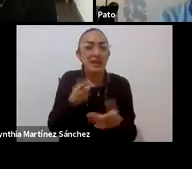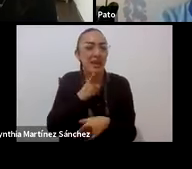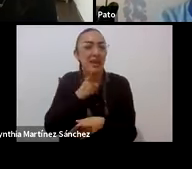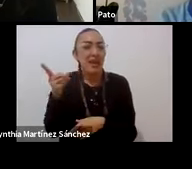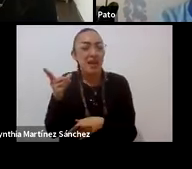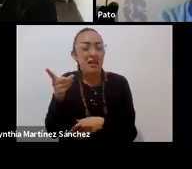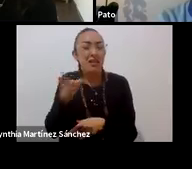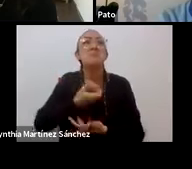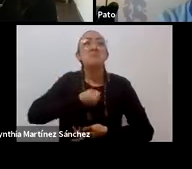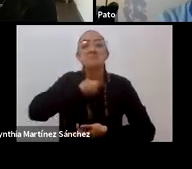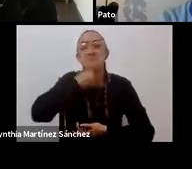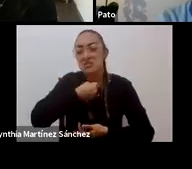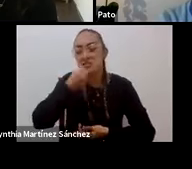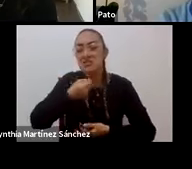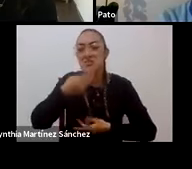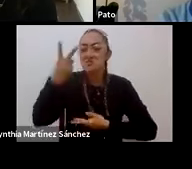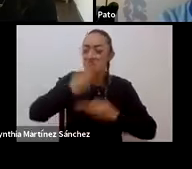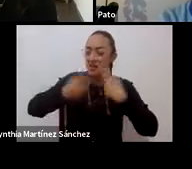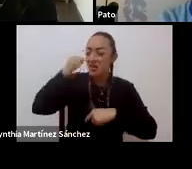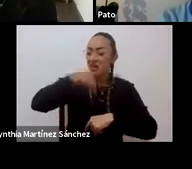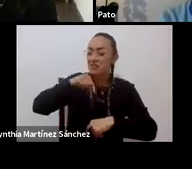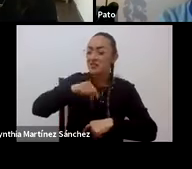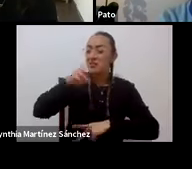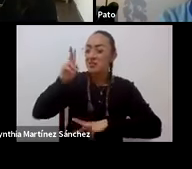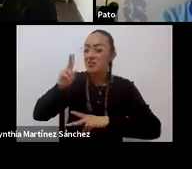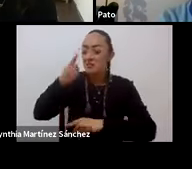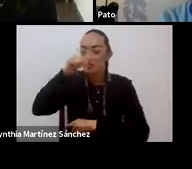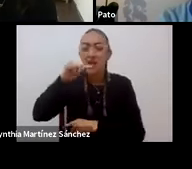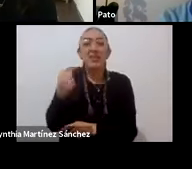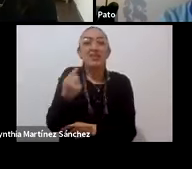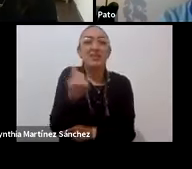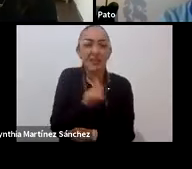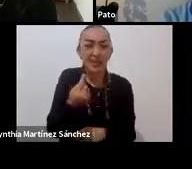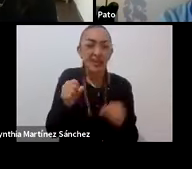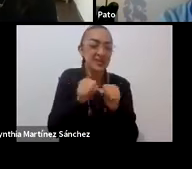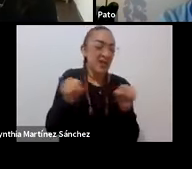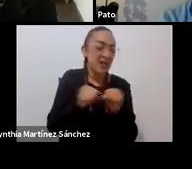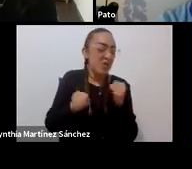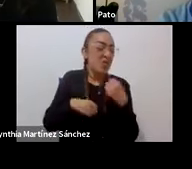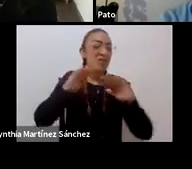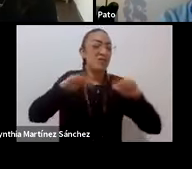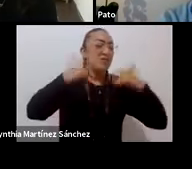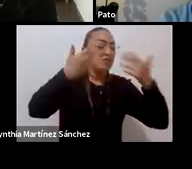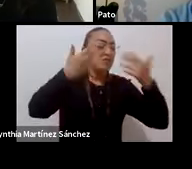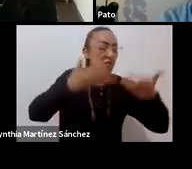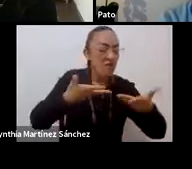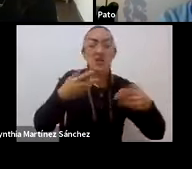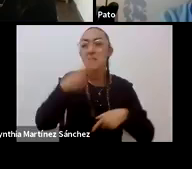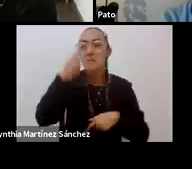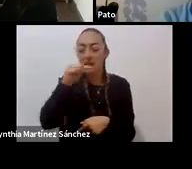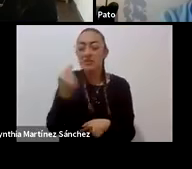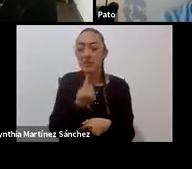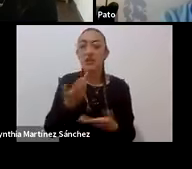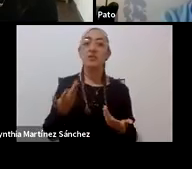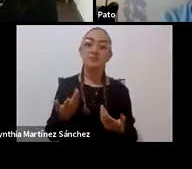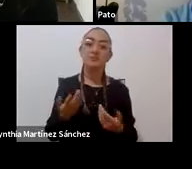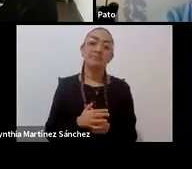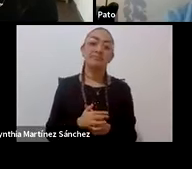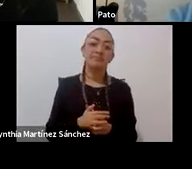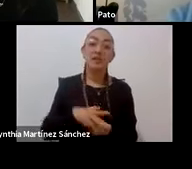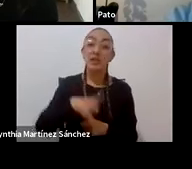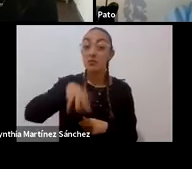aquí a sacarme de mi salón? En fin. Pero sí, efectivamente ocurre